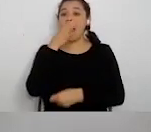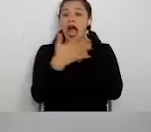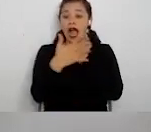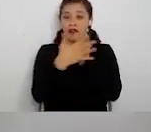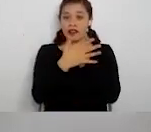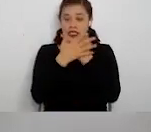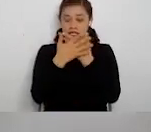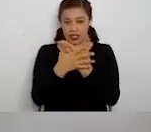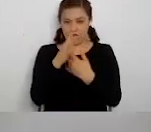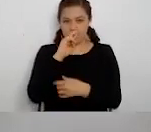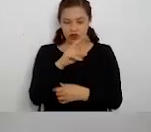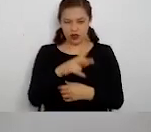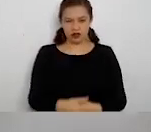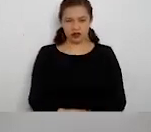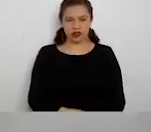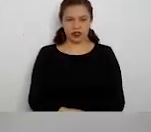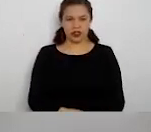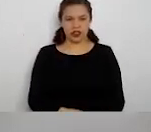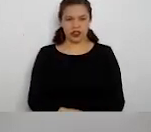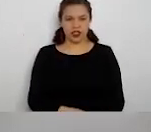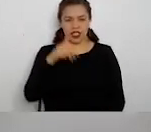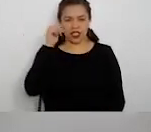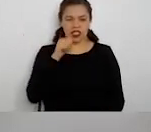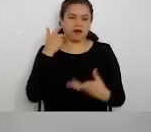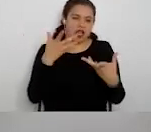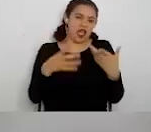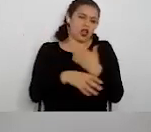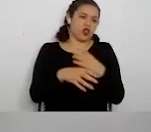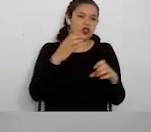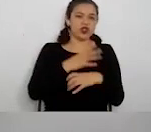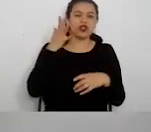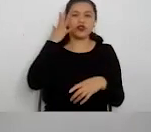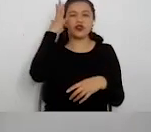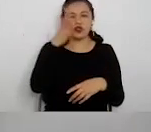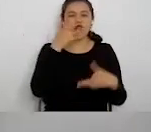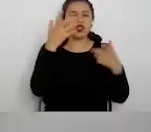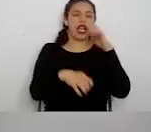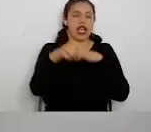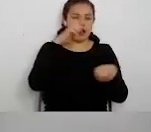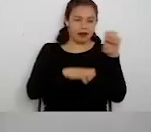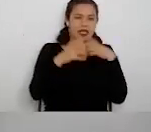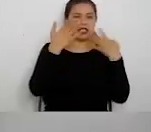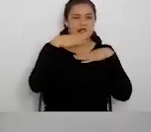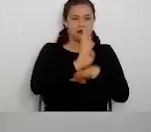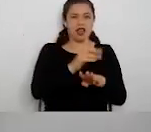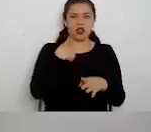decir, siempre el mercado se refiere a todos los pronósticos que hacen las empresas, los bancos y